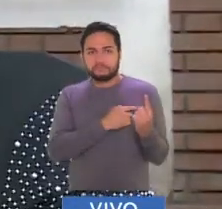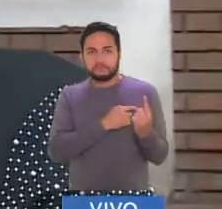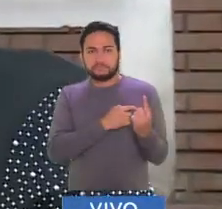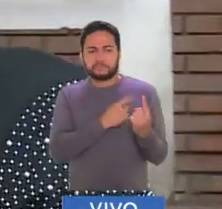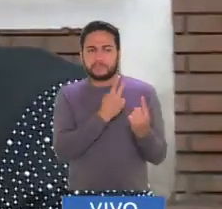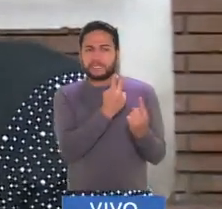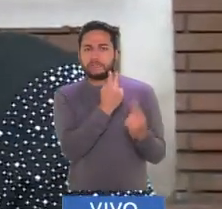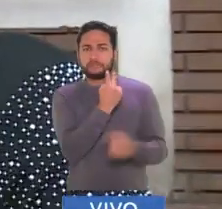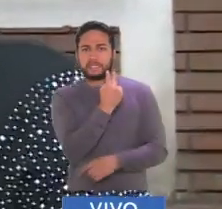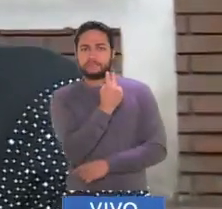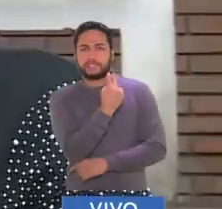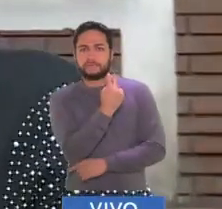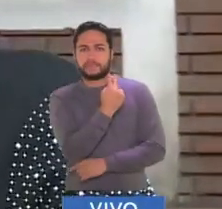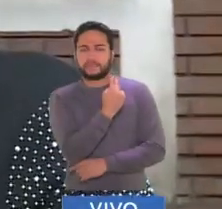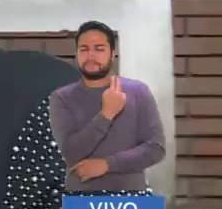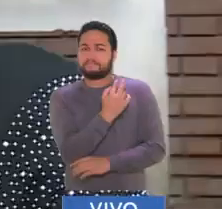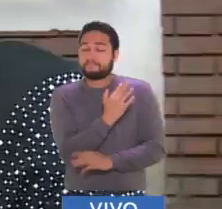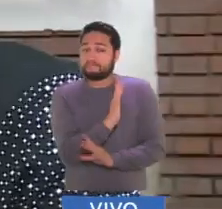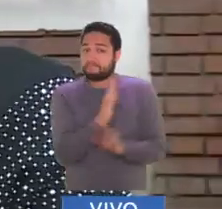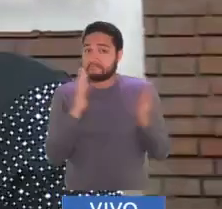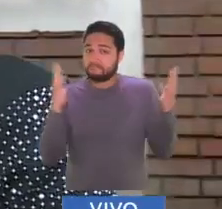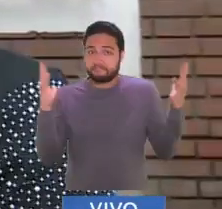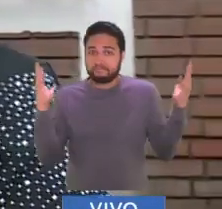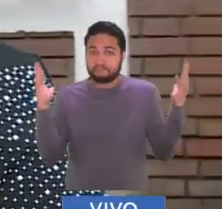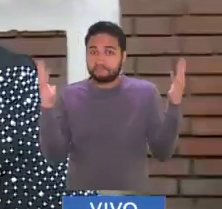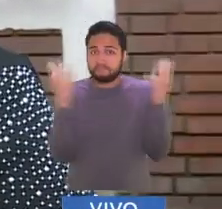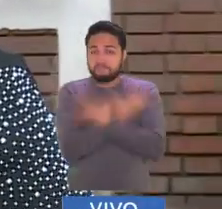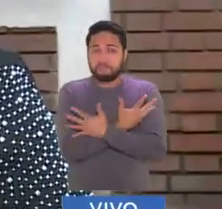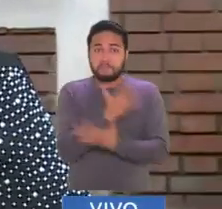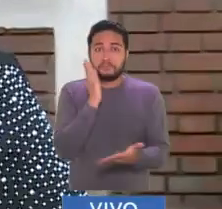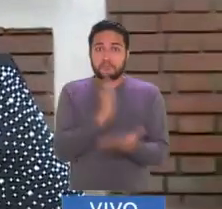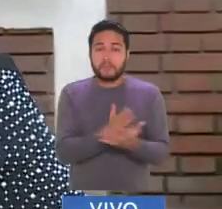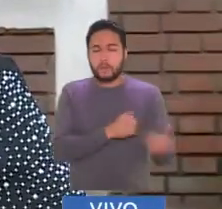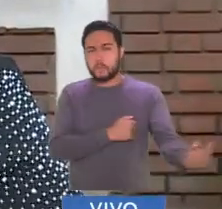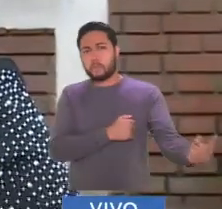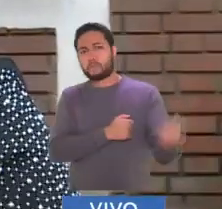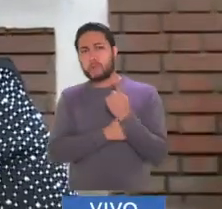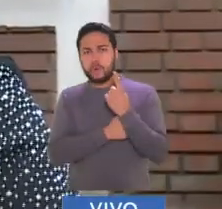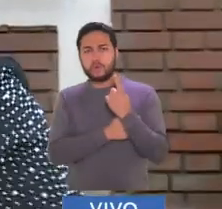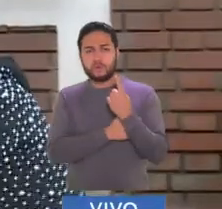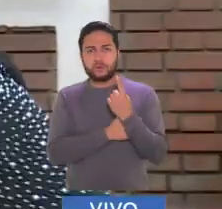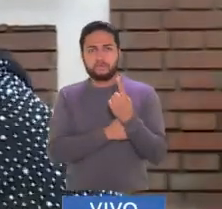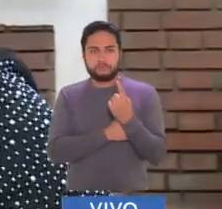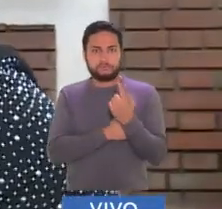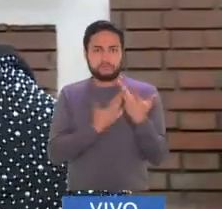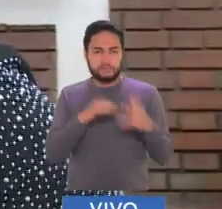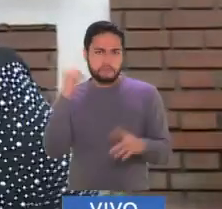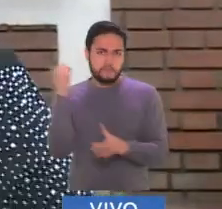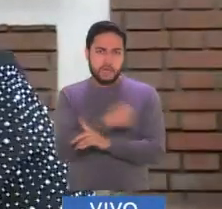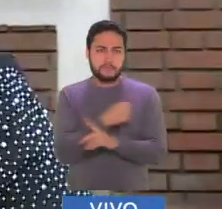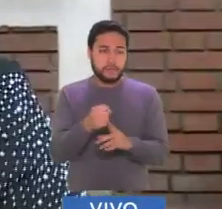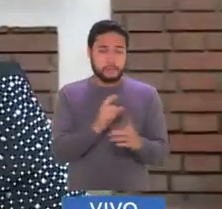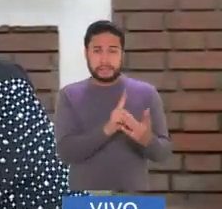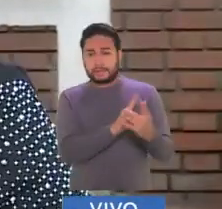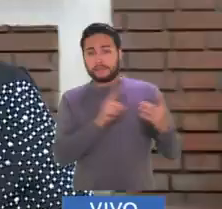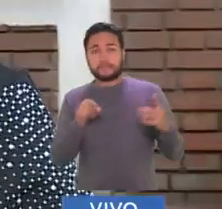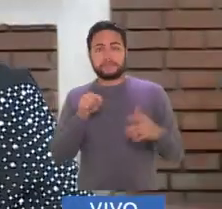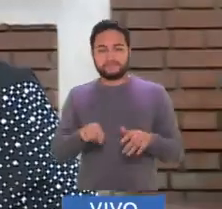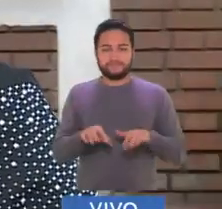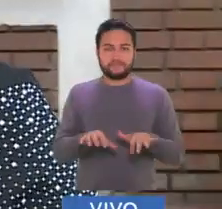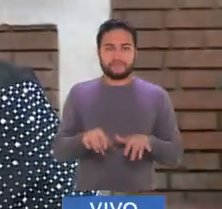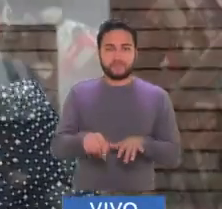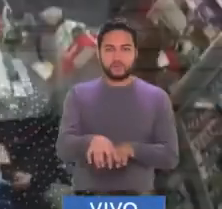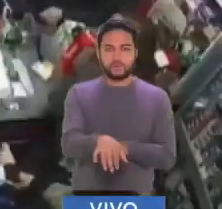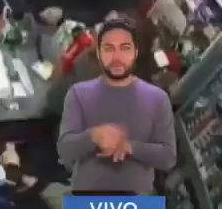quedó mirando y no sé qué fue lo que pasó, no sé qué vio. Y luego se me lanzó queriéndome matar. Me salgo yo en la caja